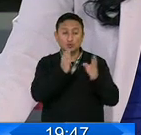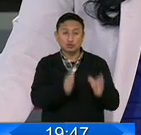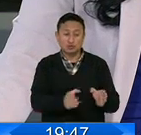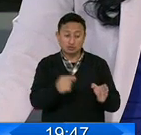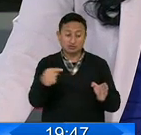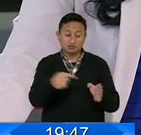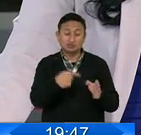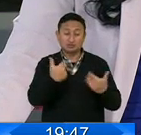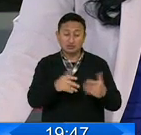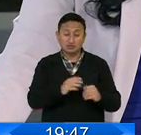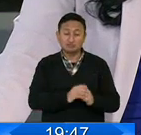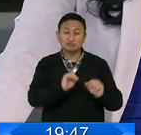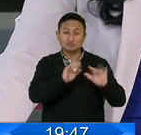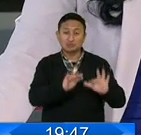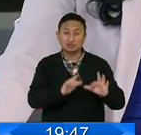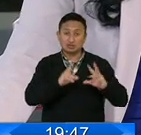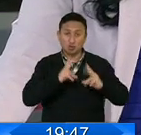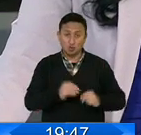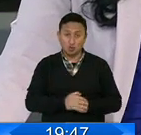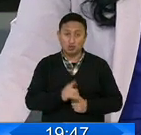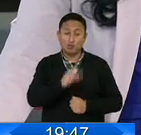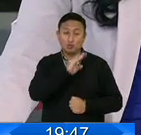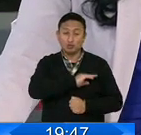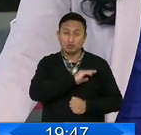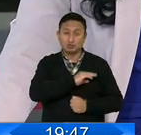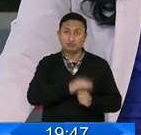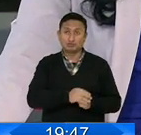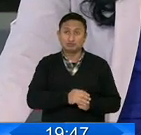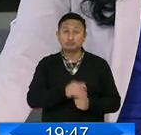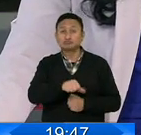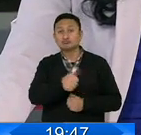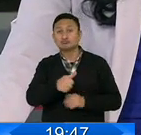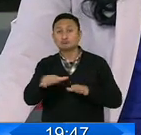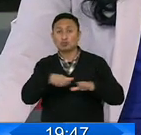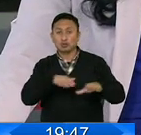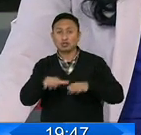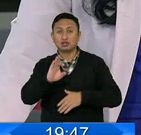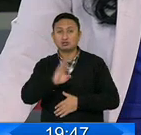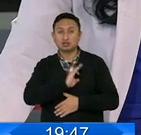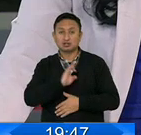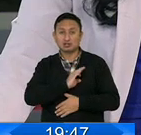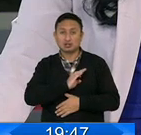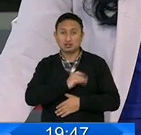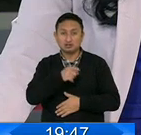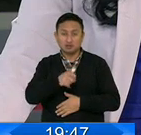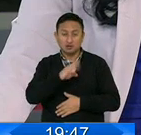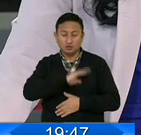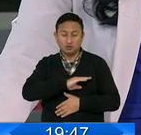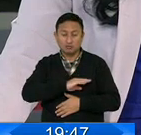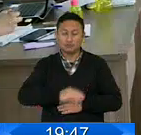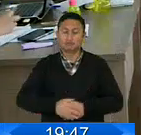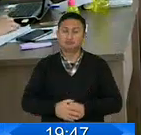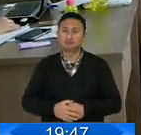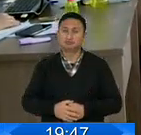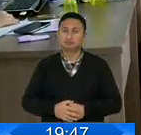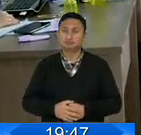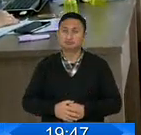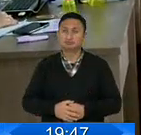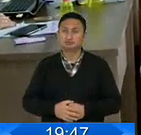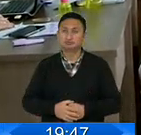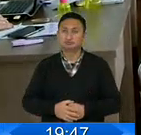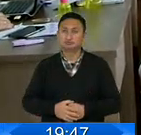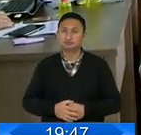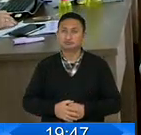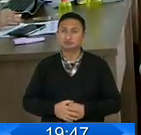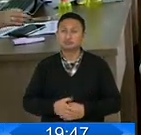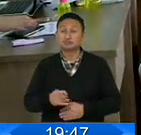están también la Secretaria de Salud del municipio y la Coordinadora Técnica de la misma institución. La situación en el desarrollo